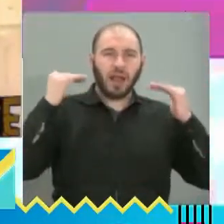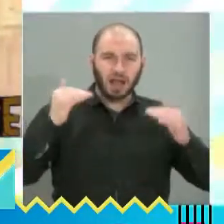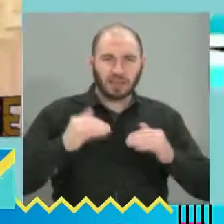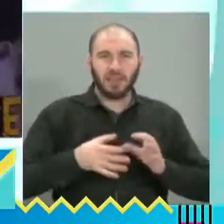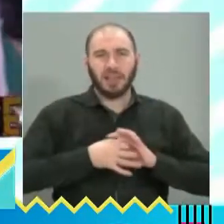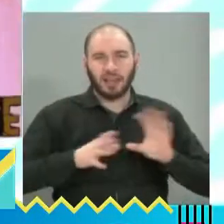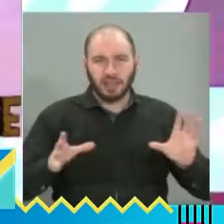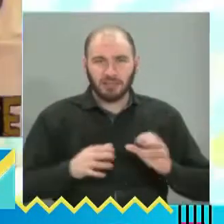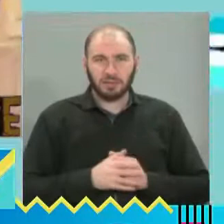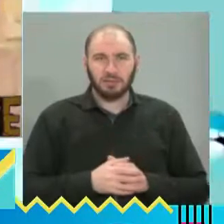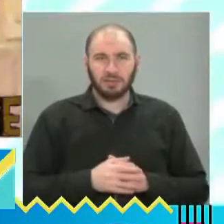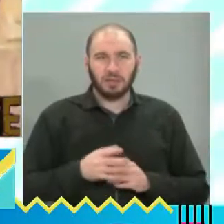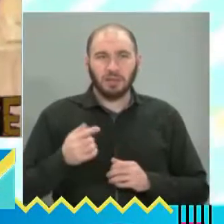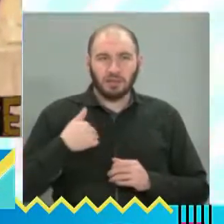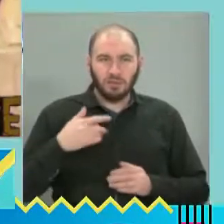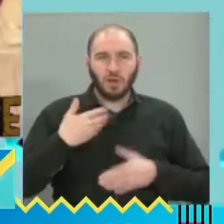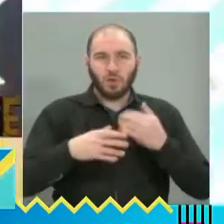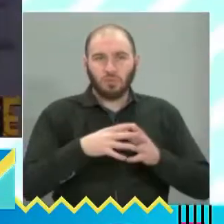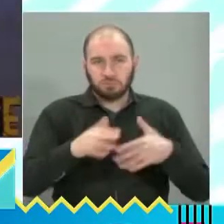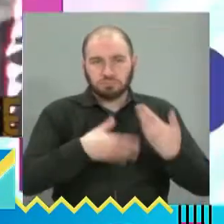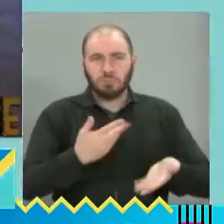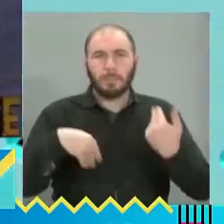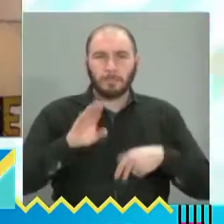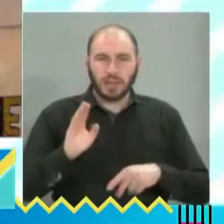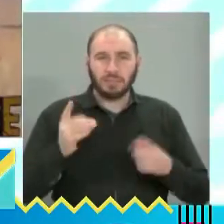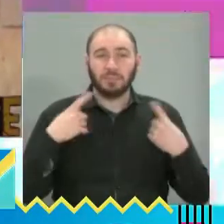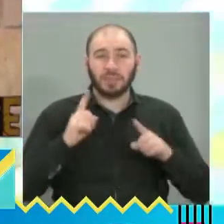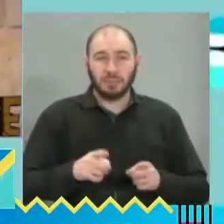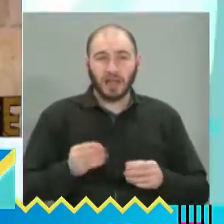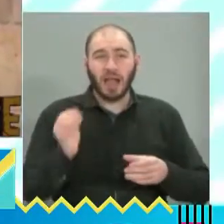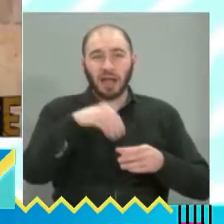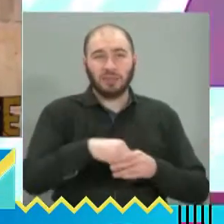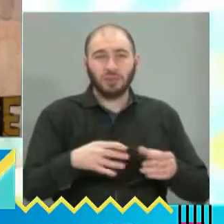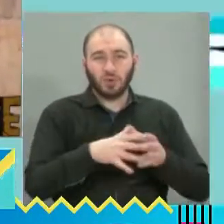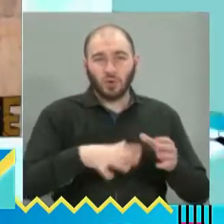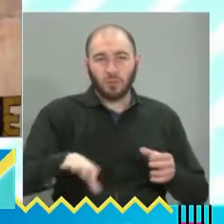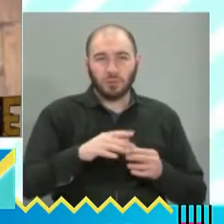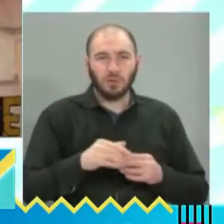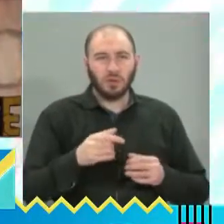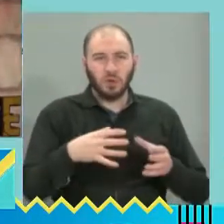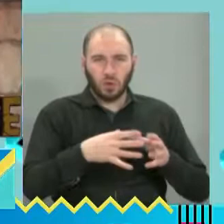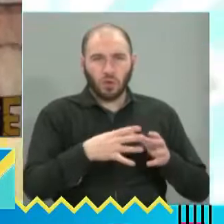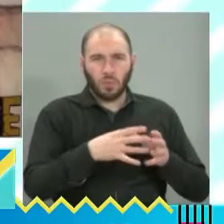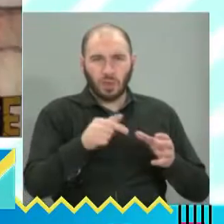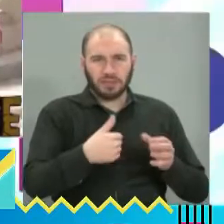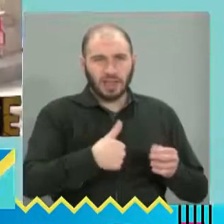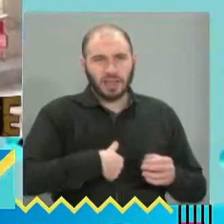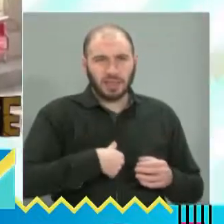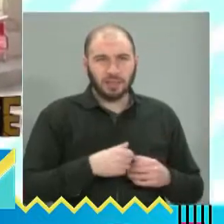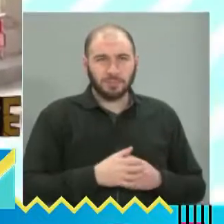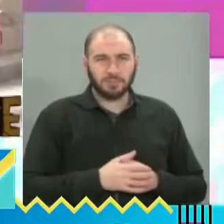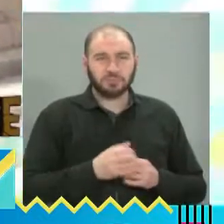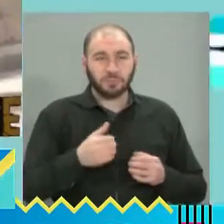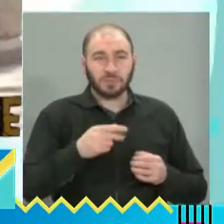más libre, como que soy el más avanzado del grupo, pero aparte también quiero pertenecer a este grupo y a este grupo nos identifica